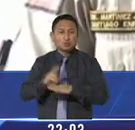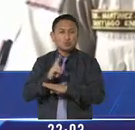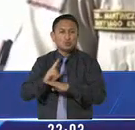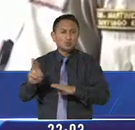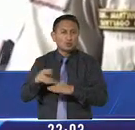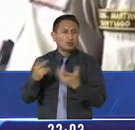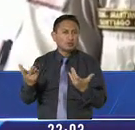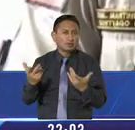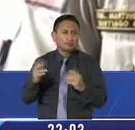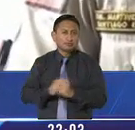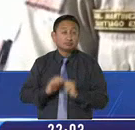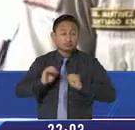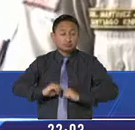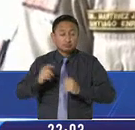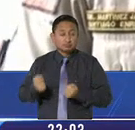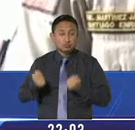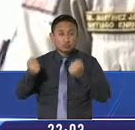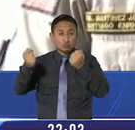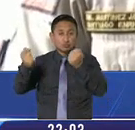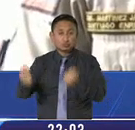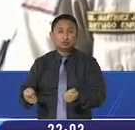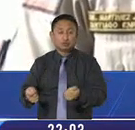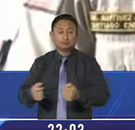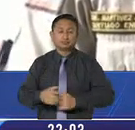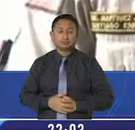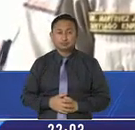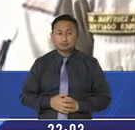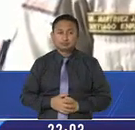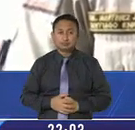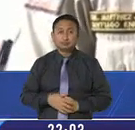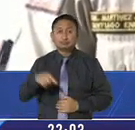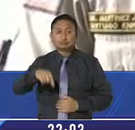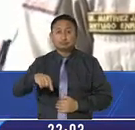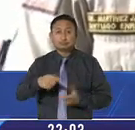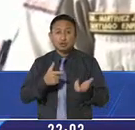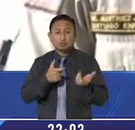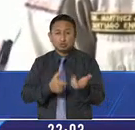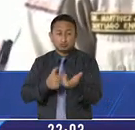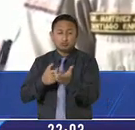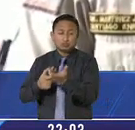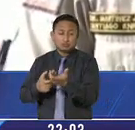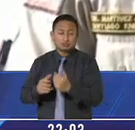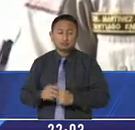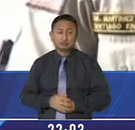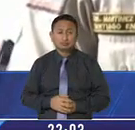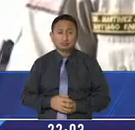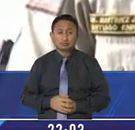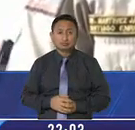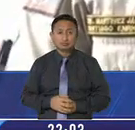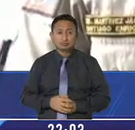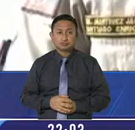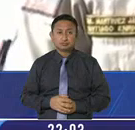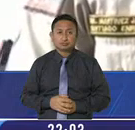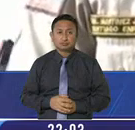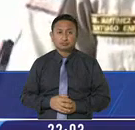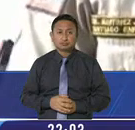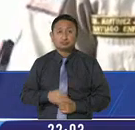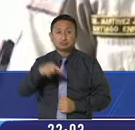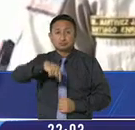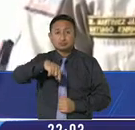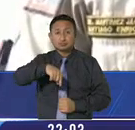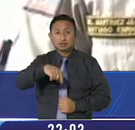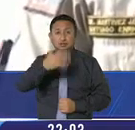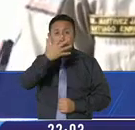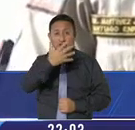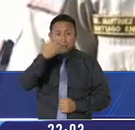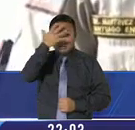y, o en su defecto, pretendían ser utilizados para cometer actos ilegales, ilícitos, criminales, violentos, aquí en el distrito